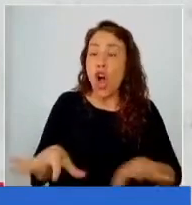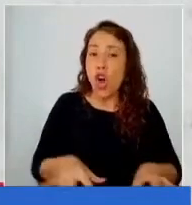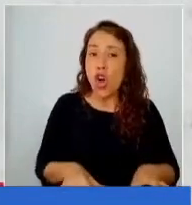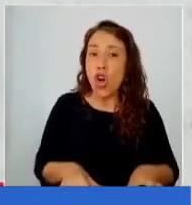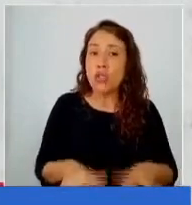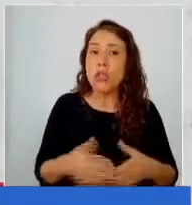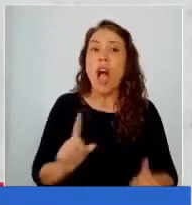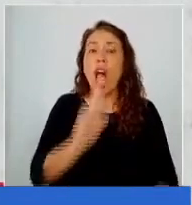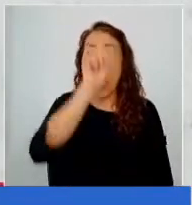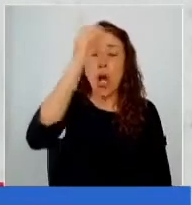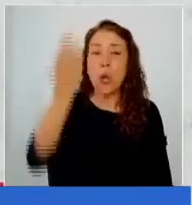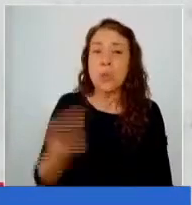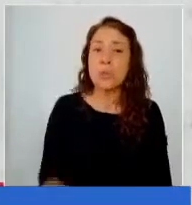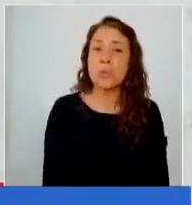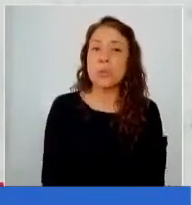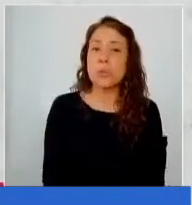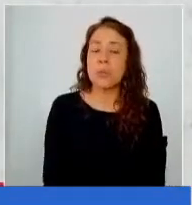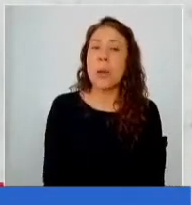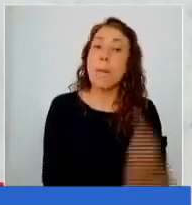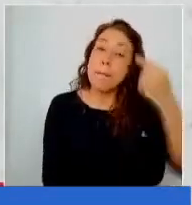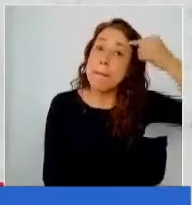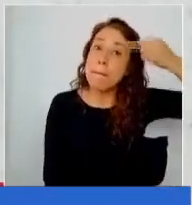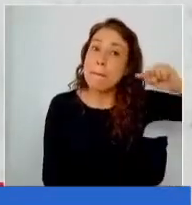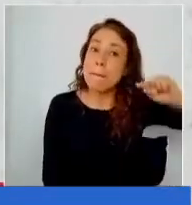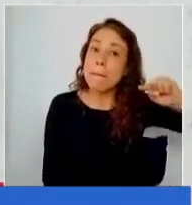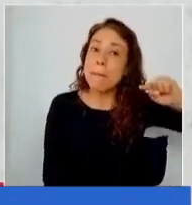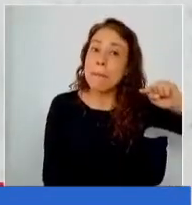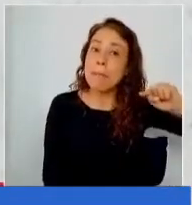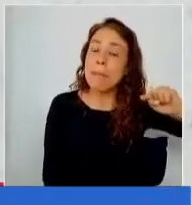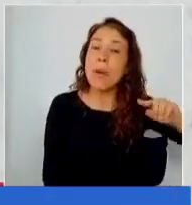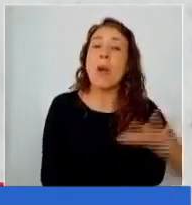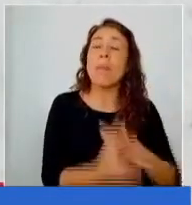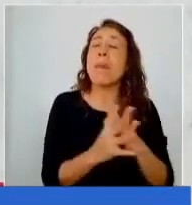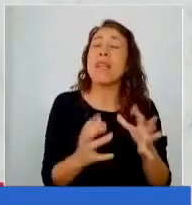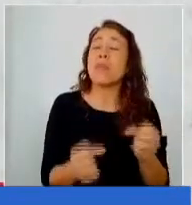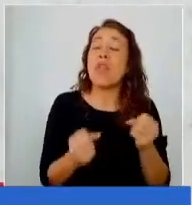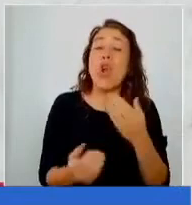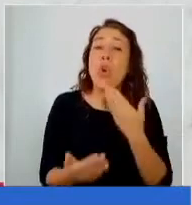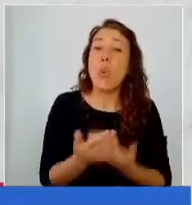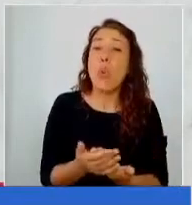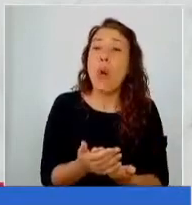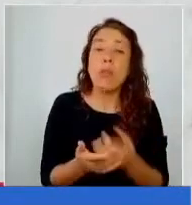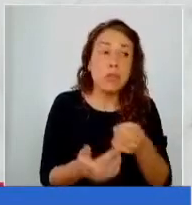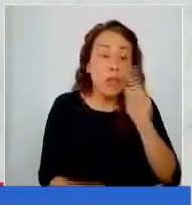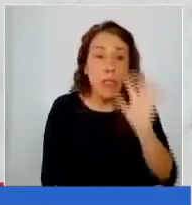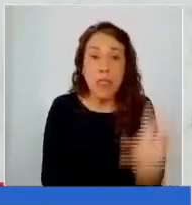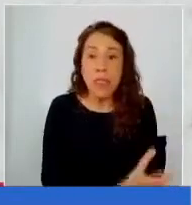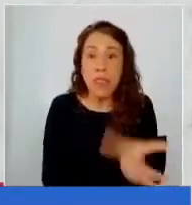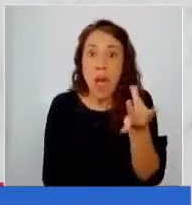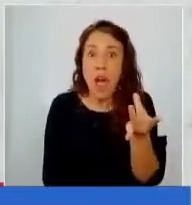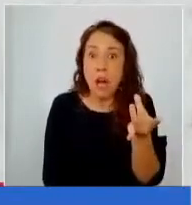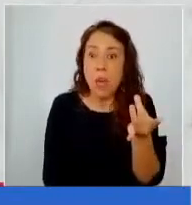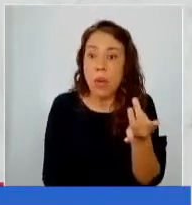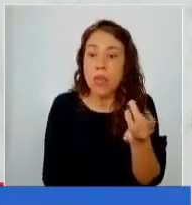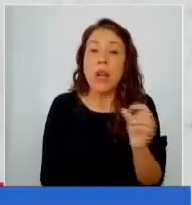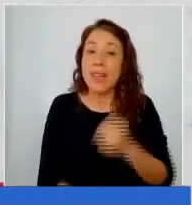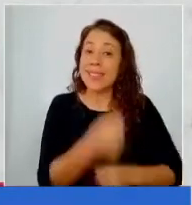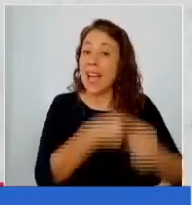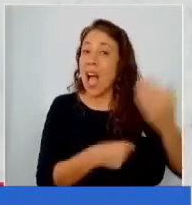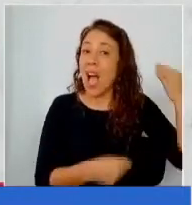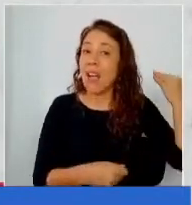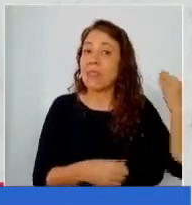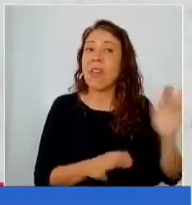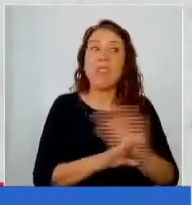pero no hay nada más poderoso que cuando uno se tiene que dar cuenta de que eso hace algunos años dejó de funcionar